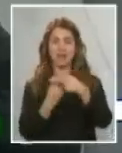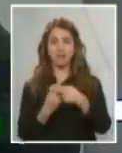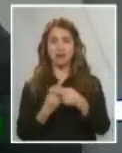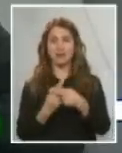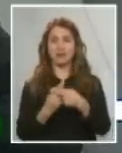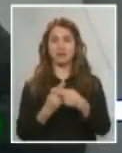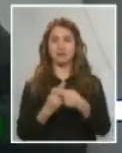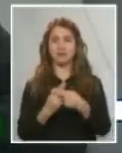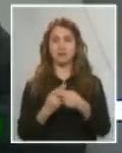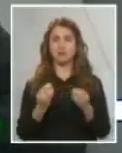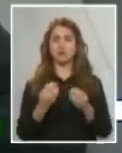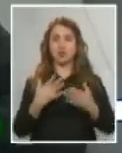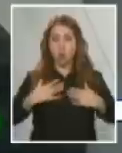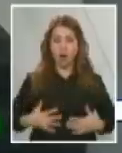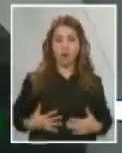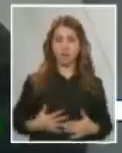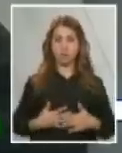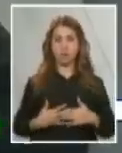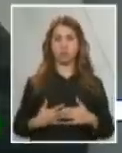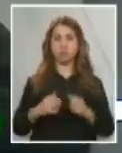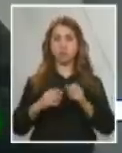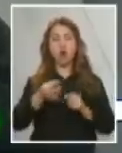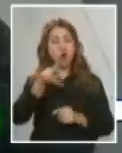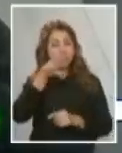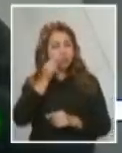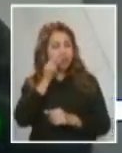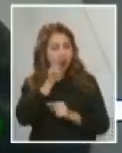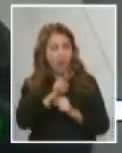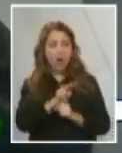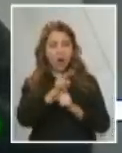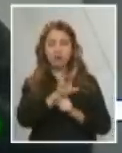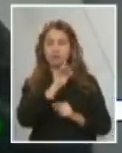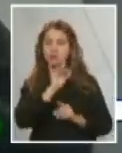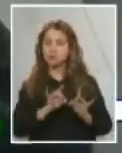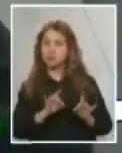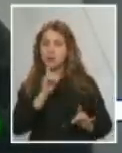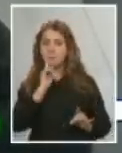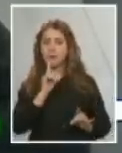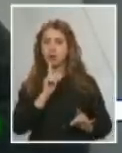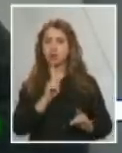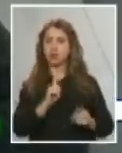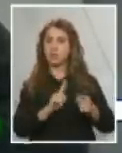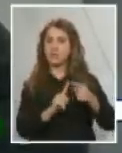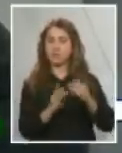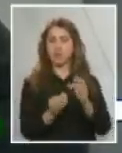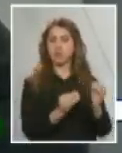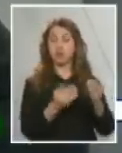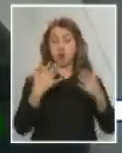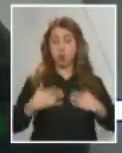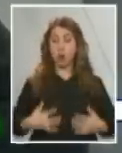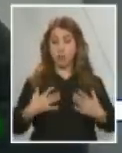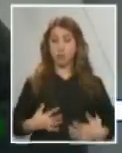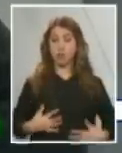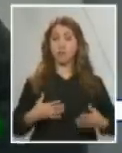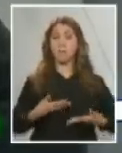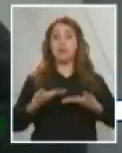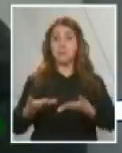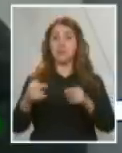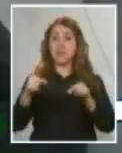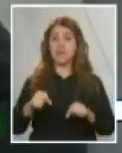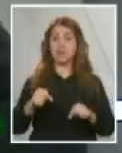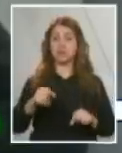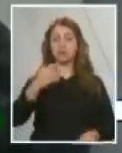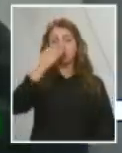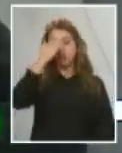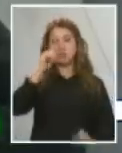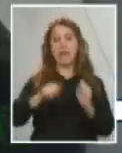que involucre tanto el cuerpo. Sí observar al usuario, etcétera, pero no que me tenga que involucrar tanto él. Y cuando me invitan a esto, dije, ya,